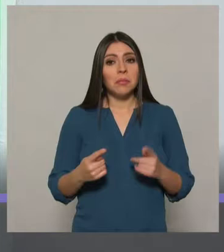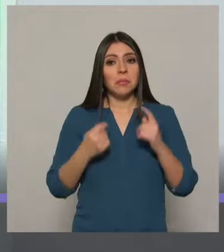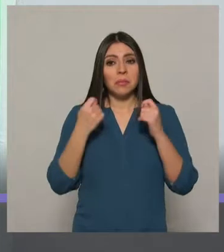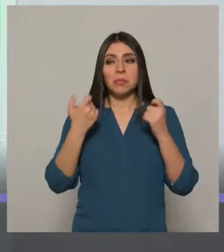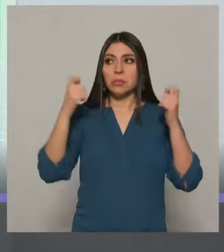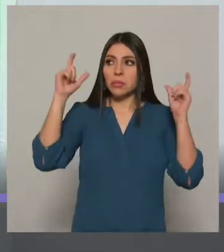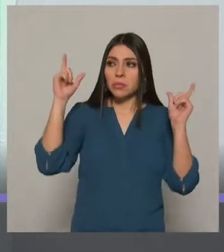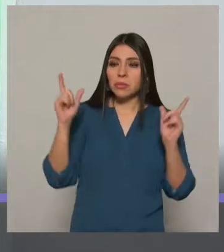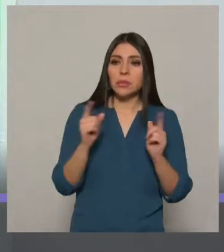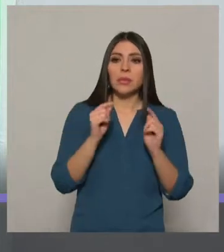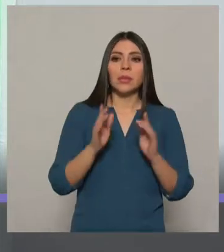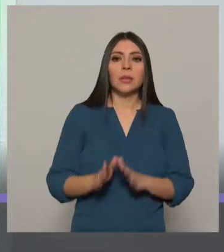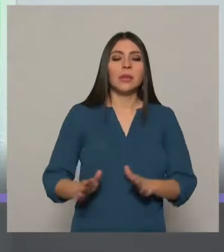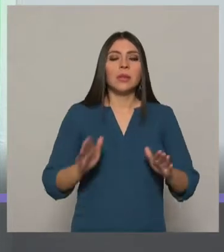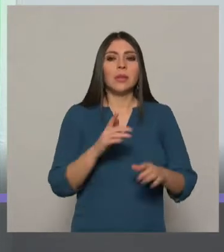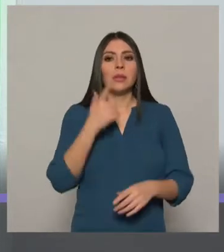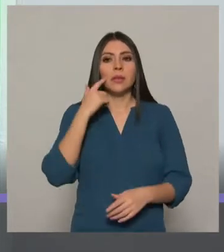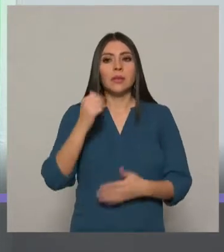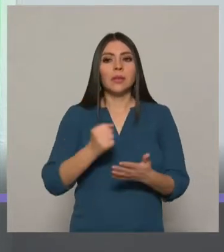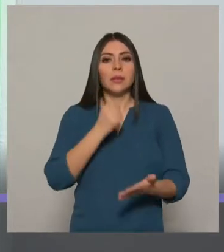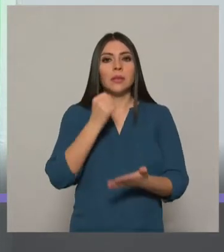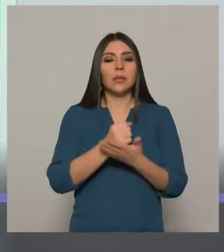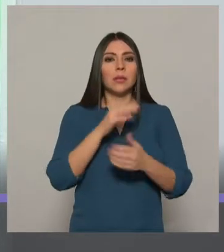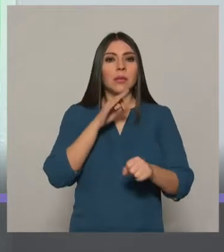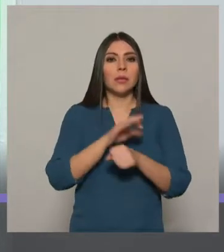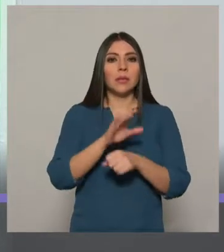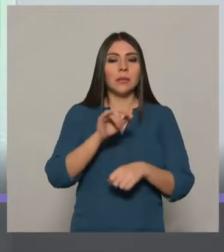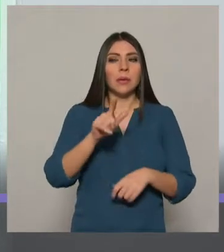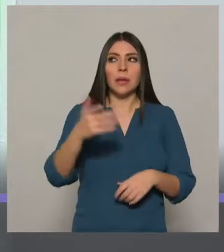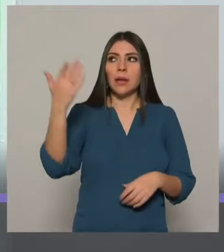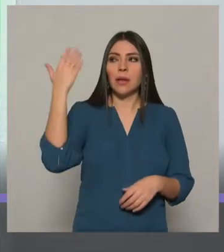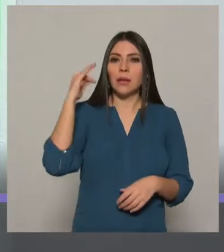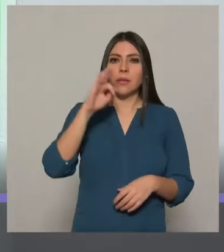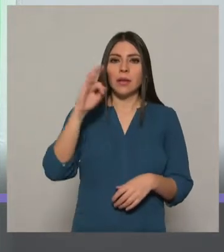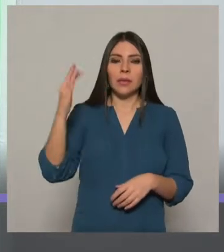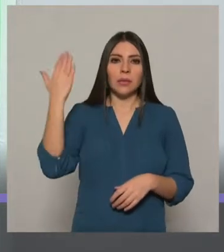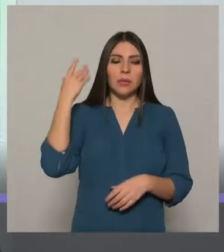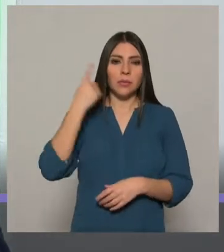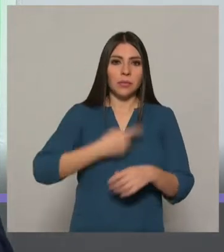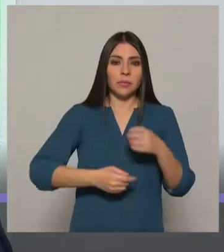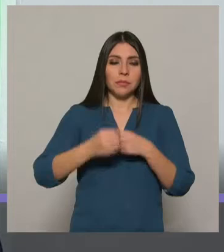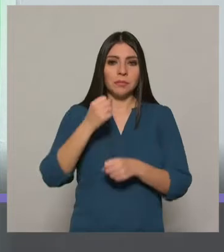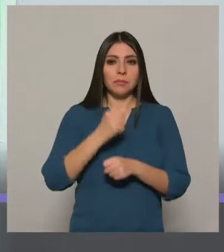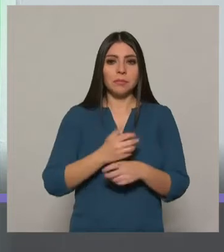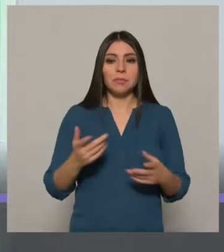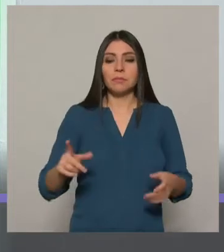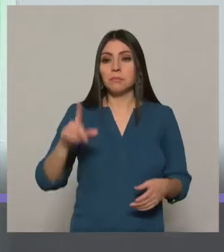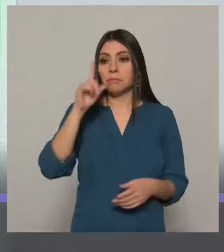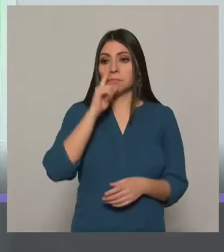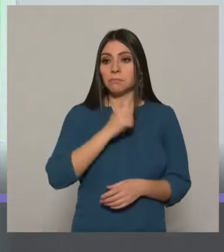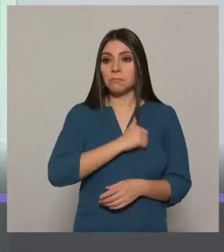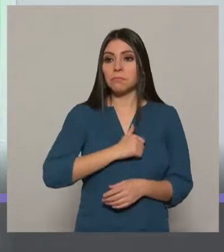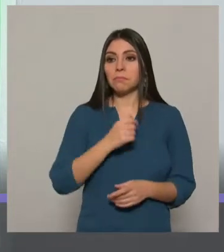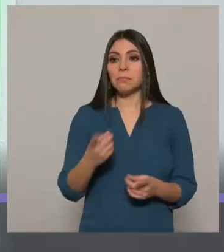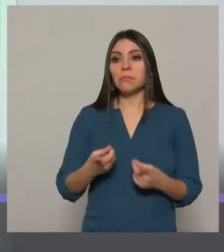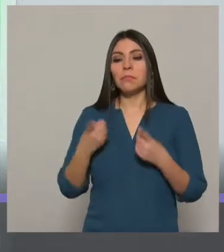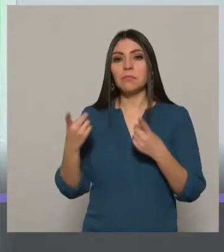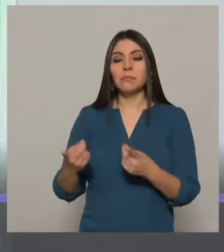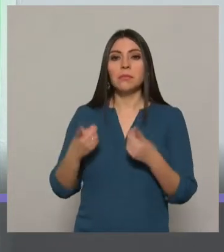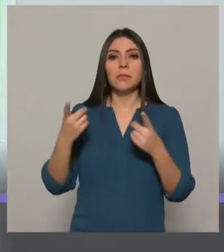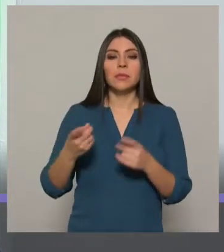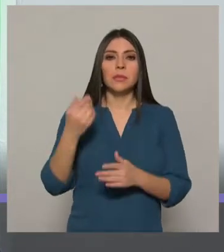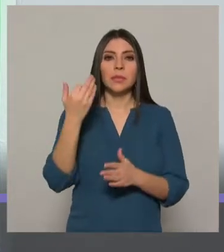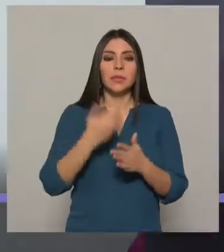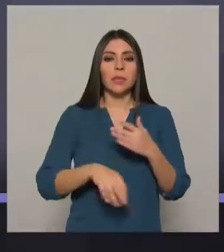de Riesgos y Protección Civil en el periodo pasado, en donde lamentablemente dotamos de herramientas